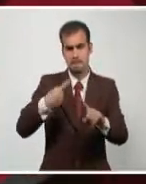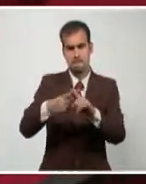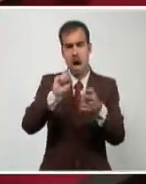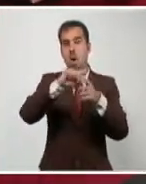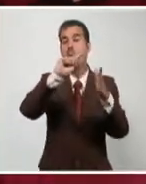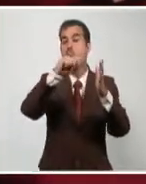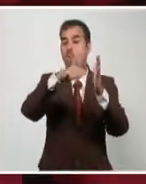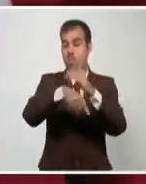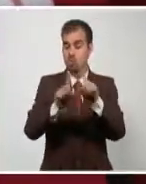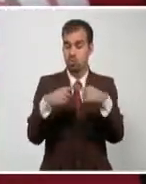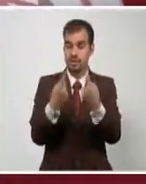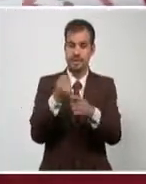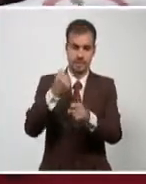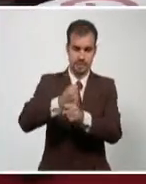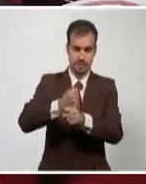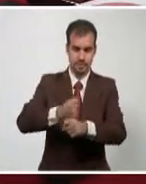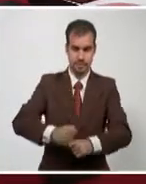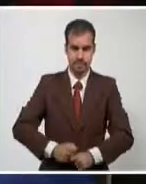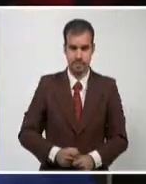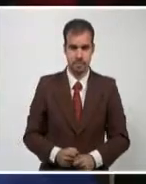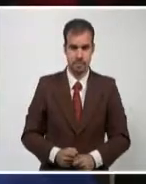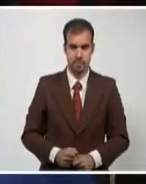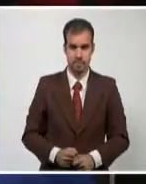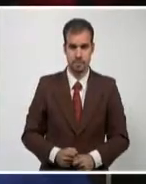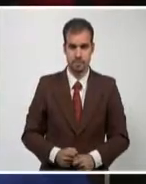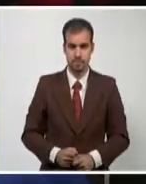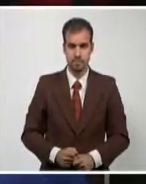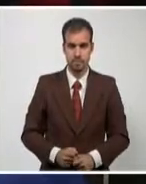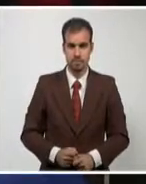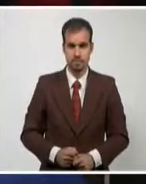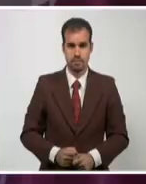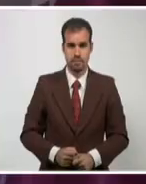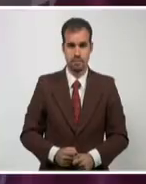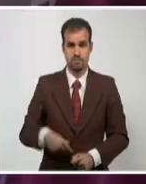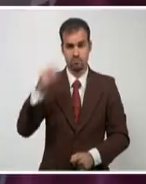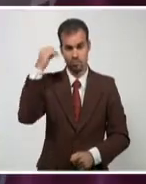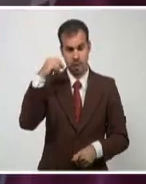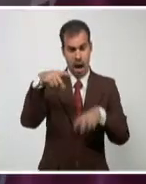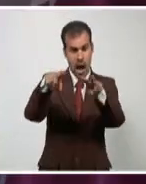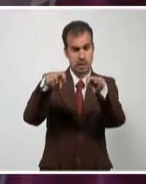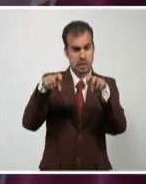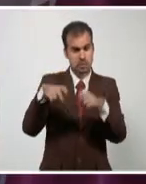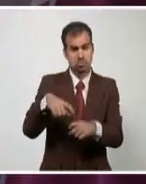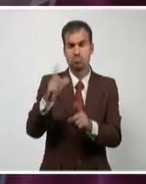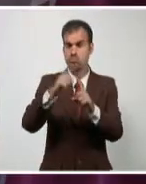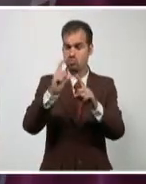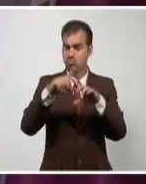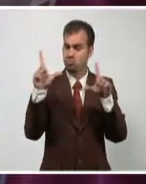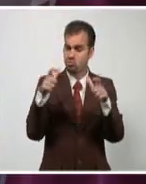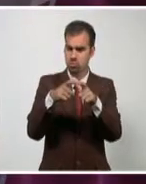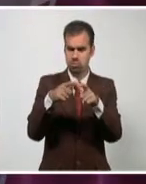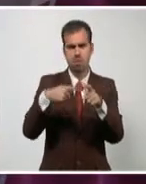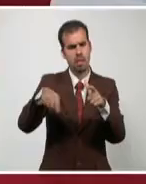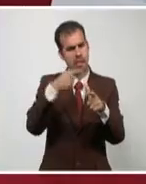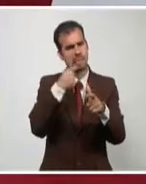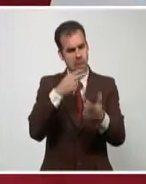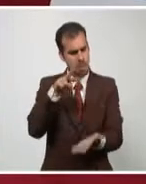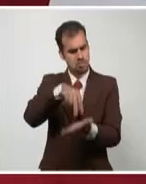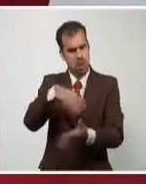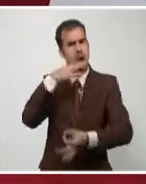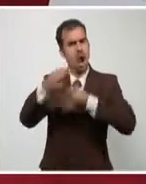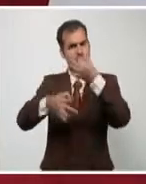trabajo. Y en espacios reglamentarios como la Asamblea Sindical, plantear con criterio propio